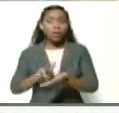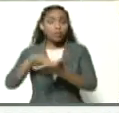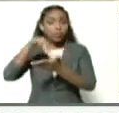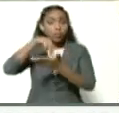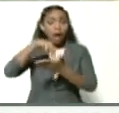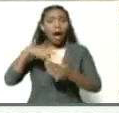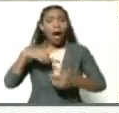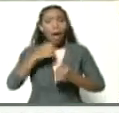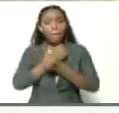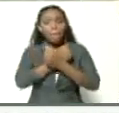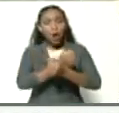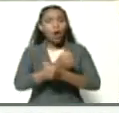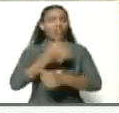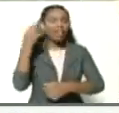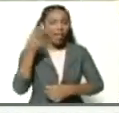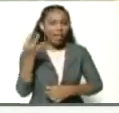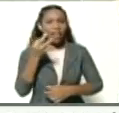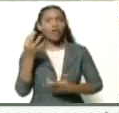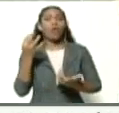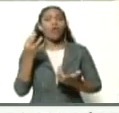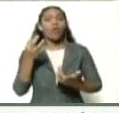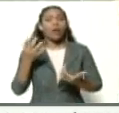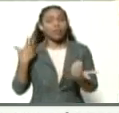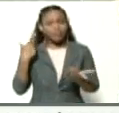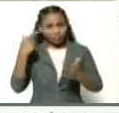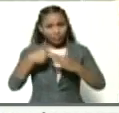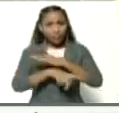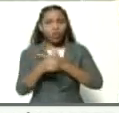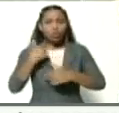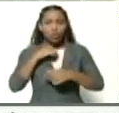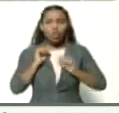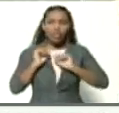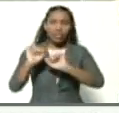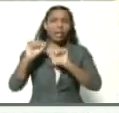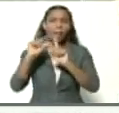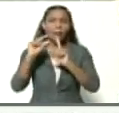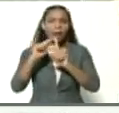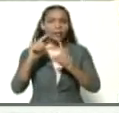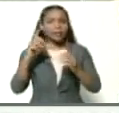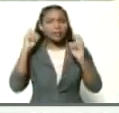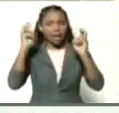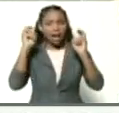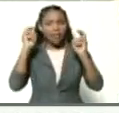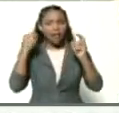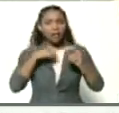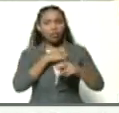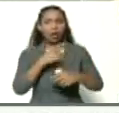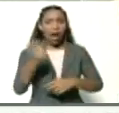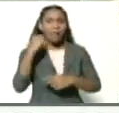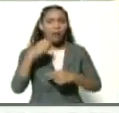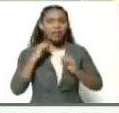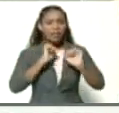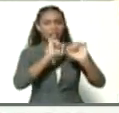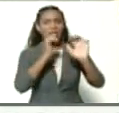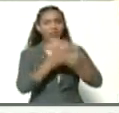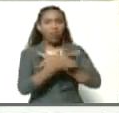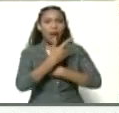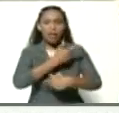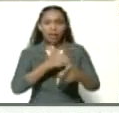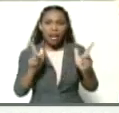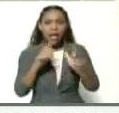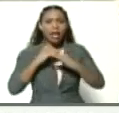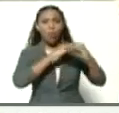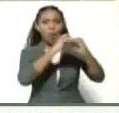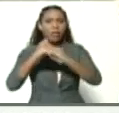amor verdadero, profundo, a la causa que defendemos, la causa más grande que jamás se haya defendido, la causa de la libertad, de la